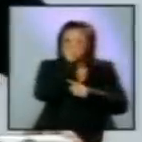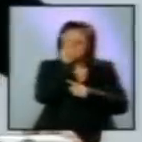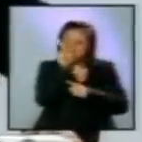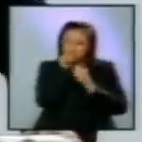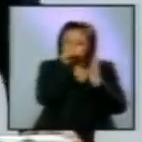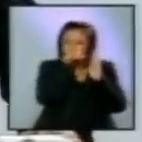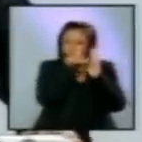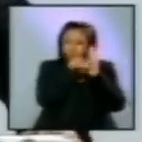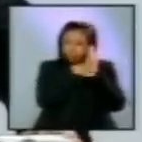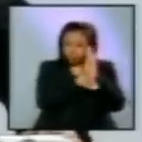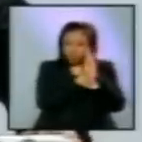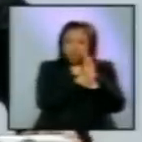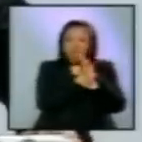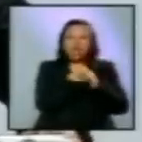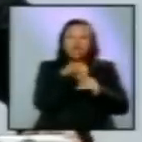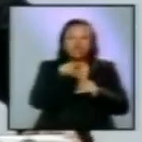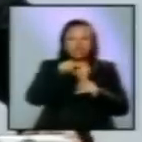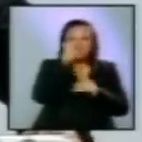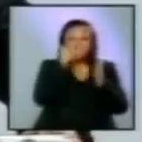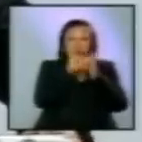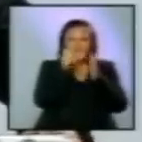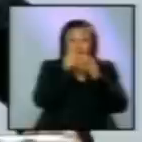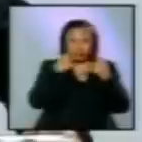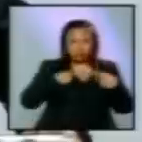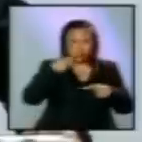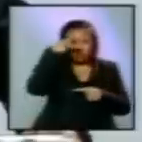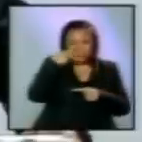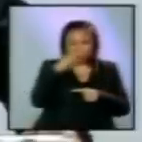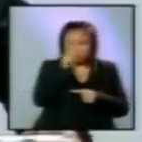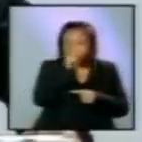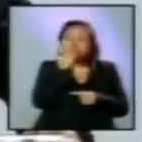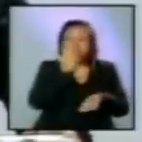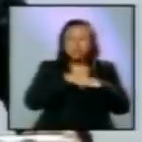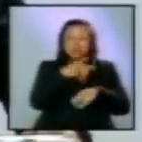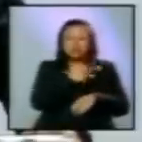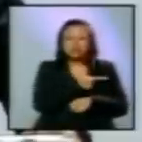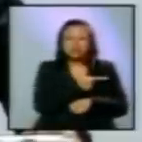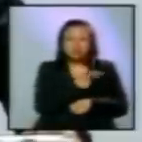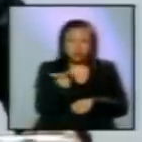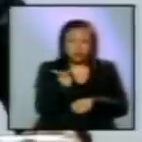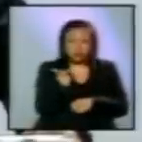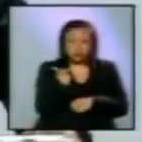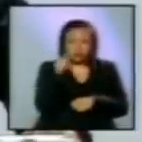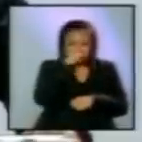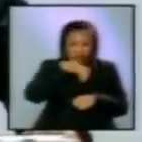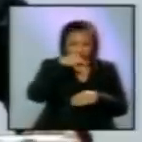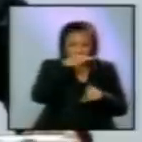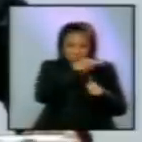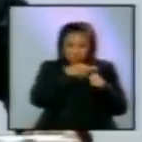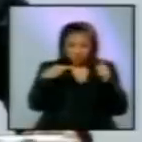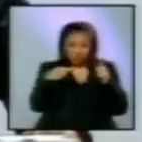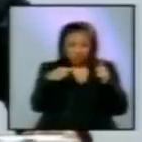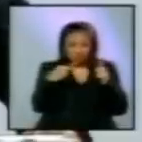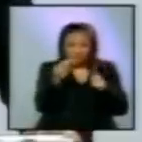Hoy tenemos a 12 millones más de mexicanos en condición de pobreza. Y la mitad de ellos no alcanzan siquiera